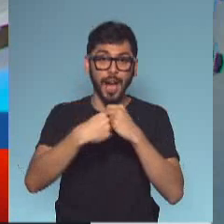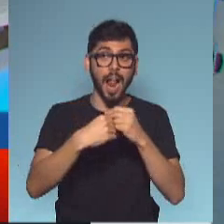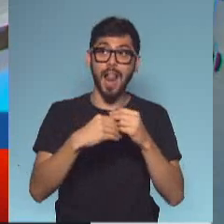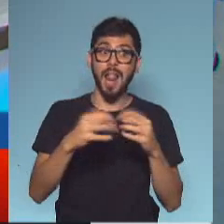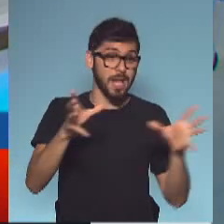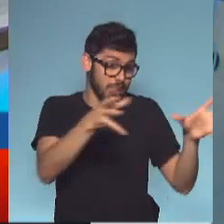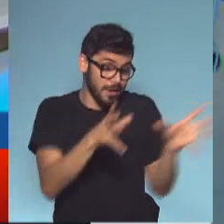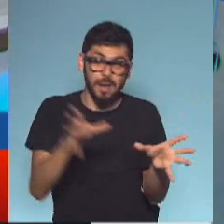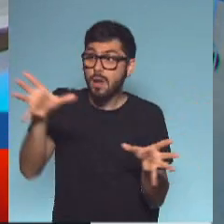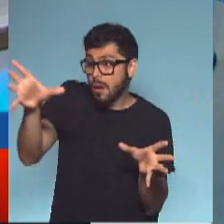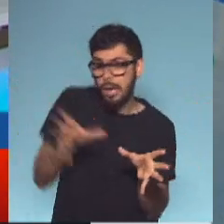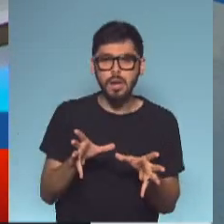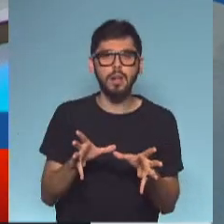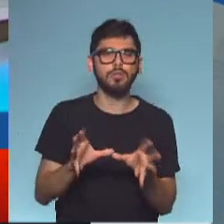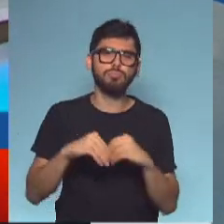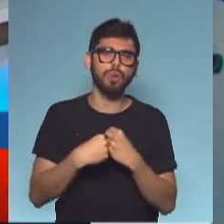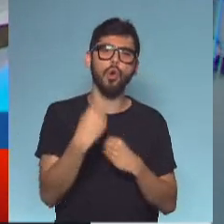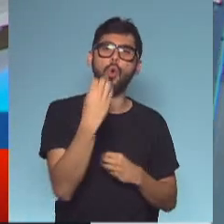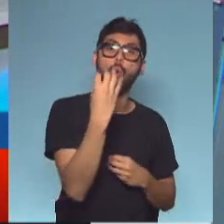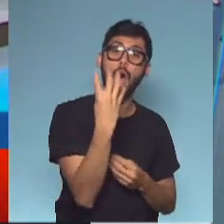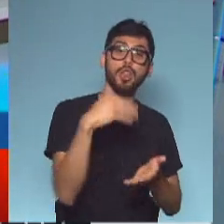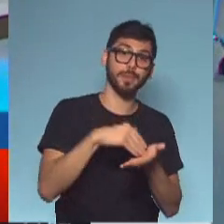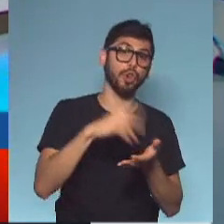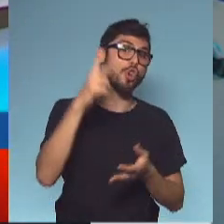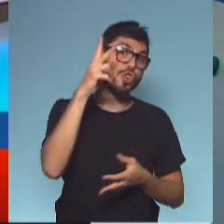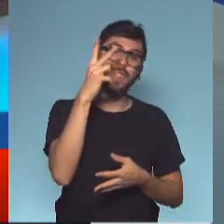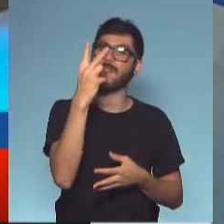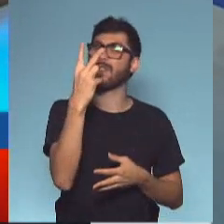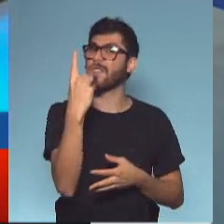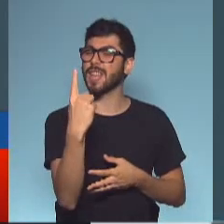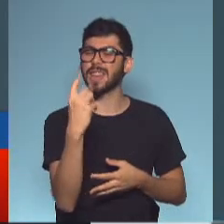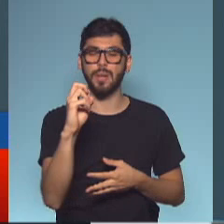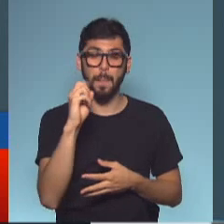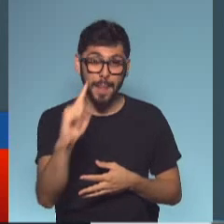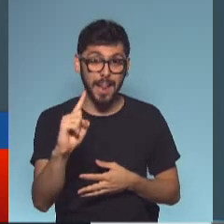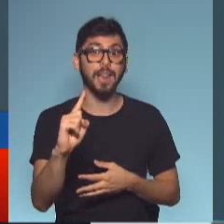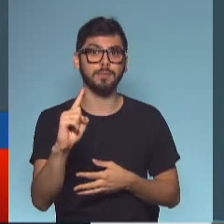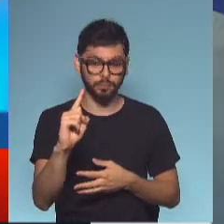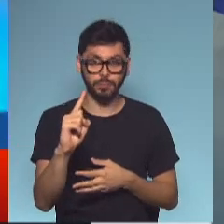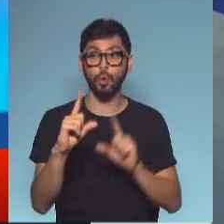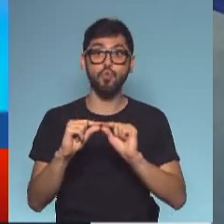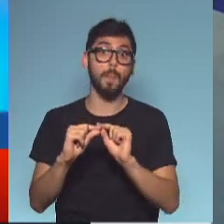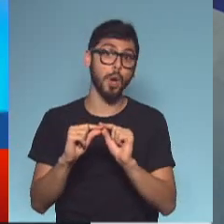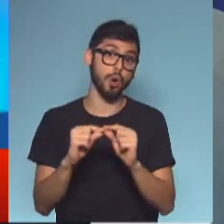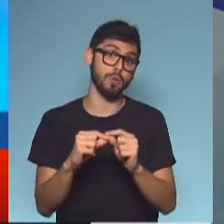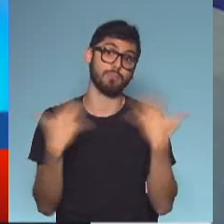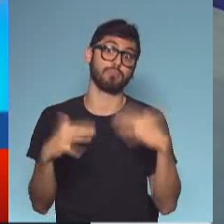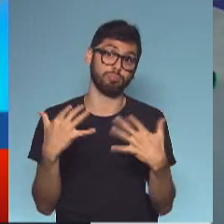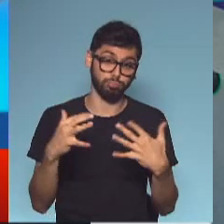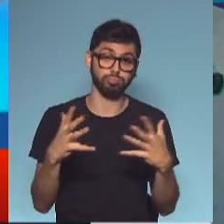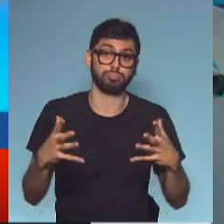hasta que termine mayo, van a llegar Sí. poco más de 4.800.000 vacunas. Un número muy, muy importante. Ahí vamos a